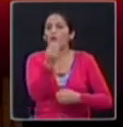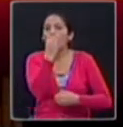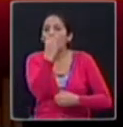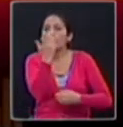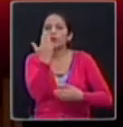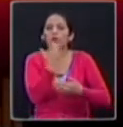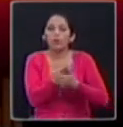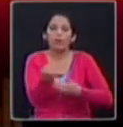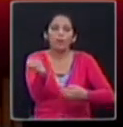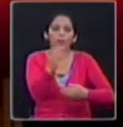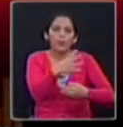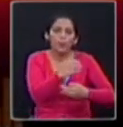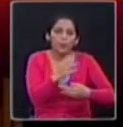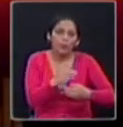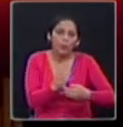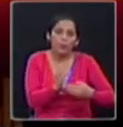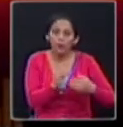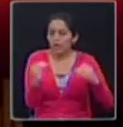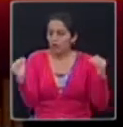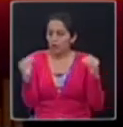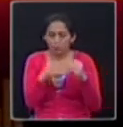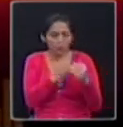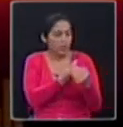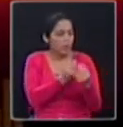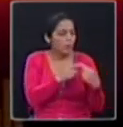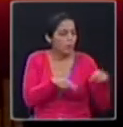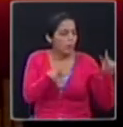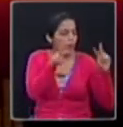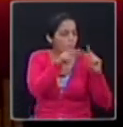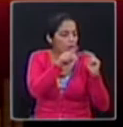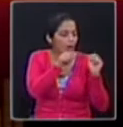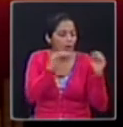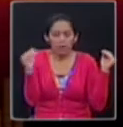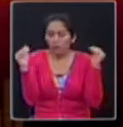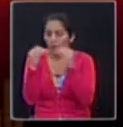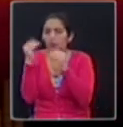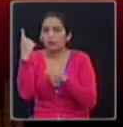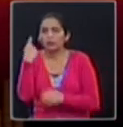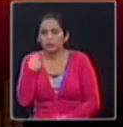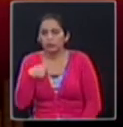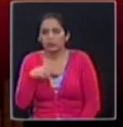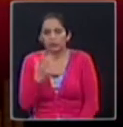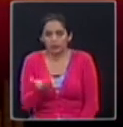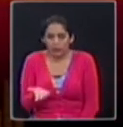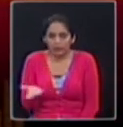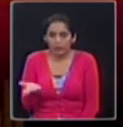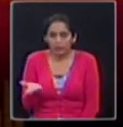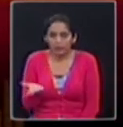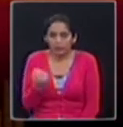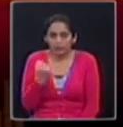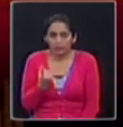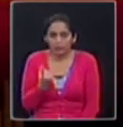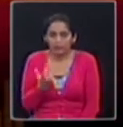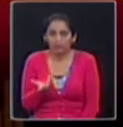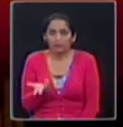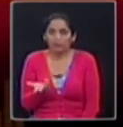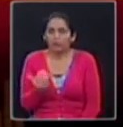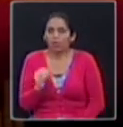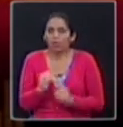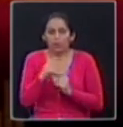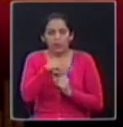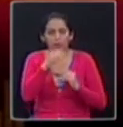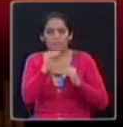precios no tienen una política de control. Entonces, ¿quién aquí sale afectando? Es el que tiene un salario